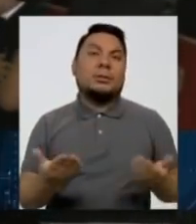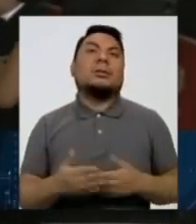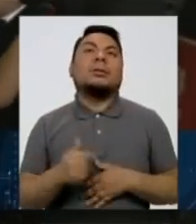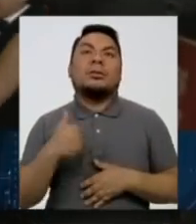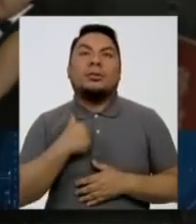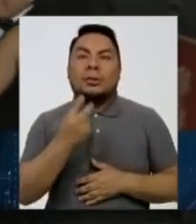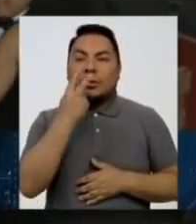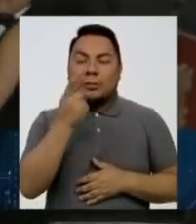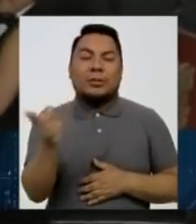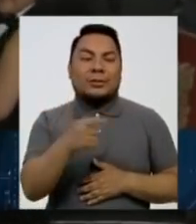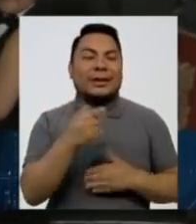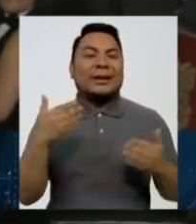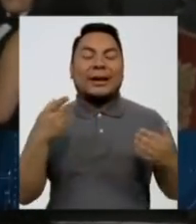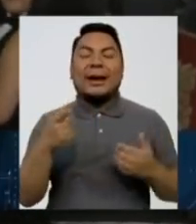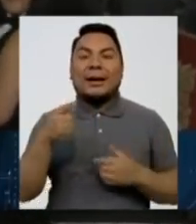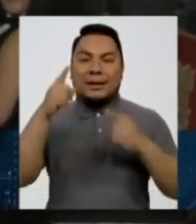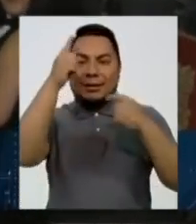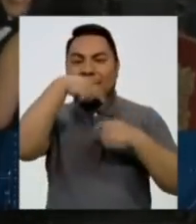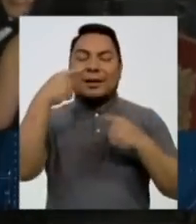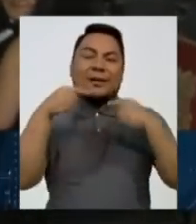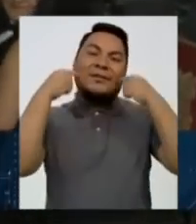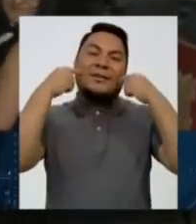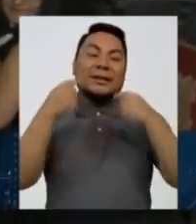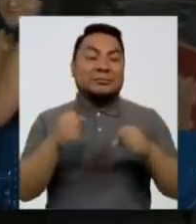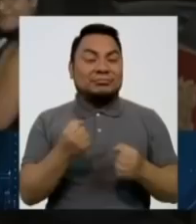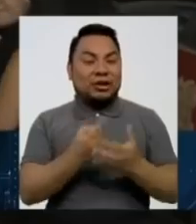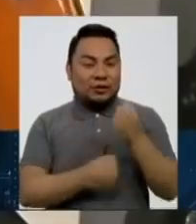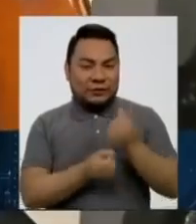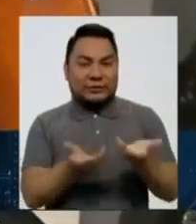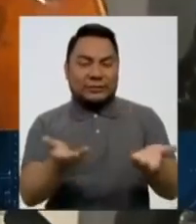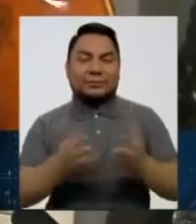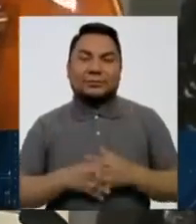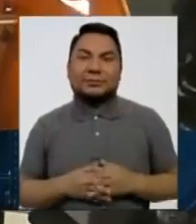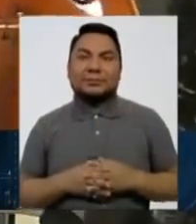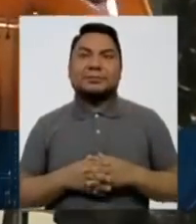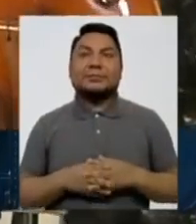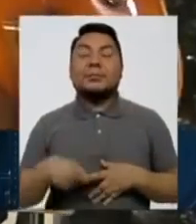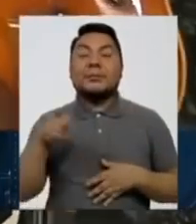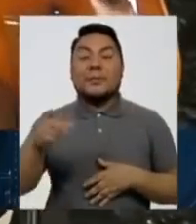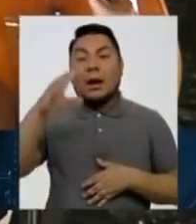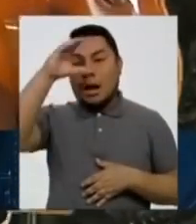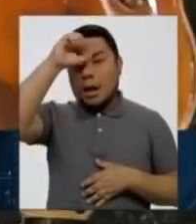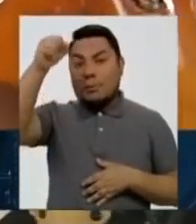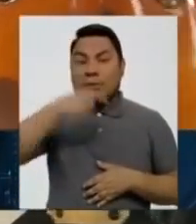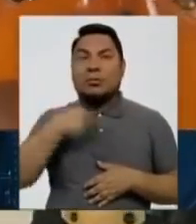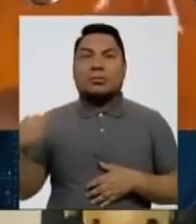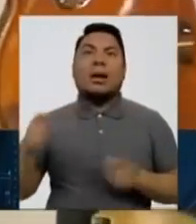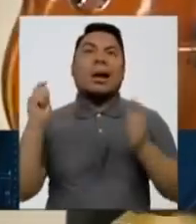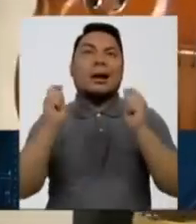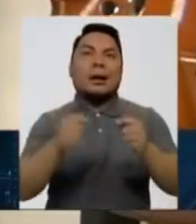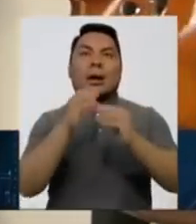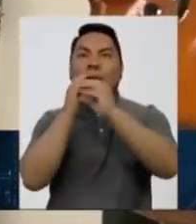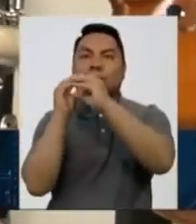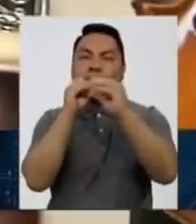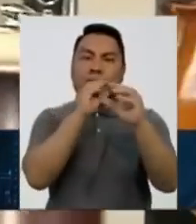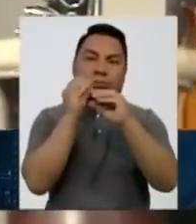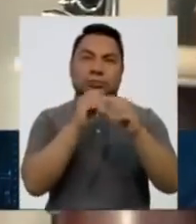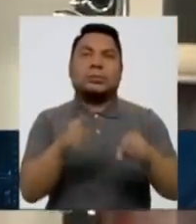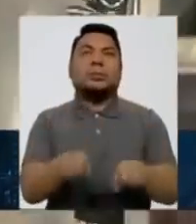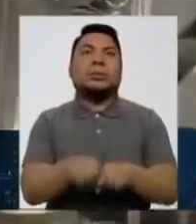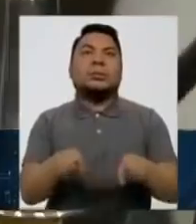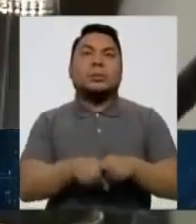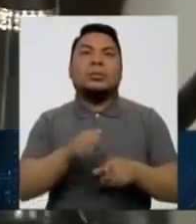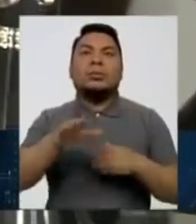he visto la felicidad, la autoconfianza. La embajada donó instrumentos de viento como clarinetes, fagots